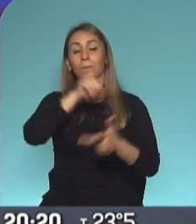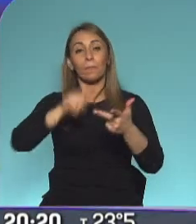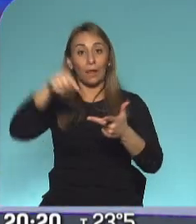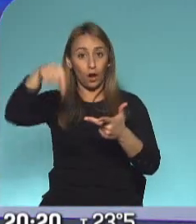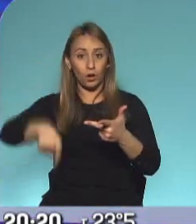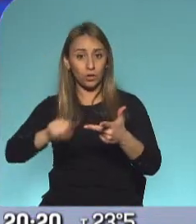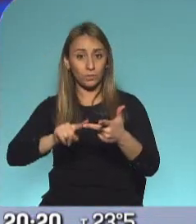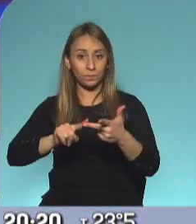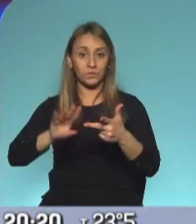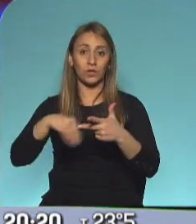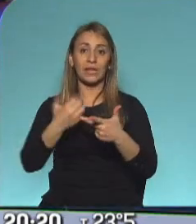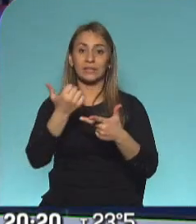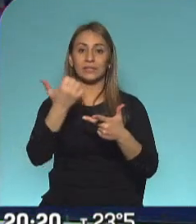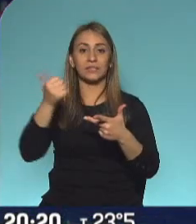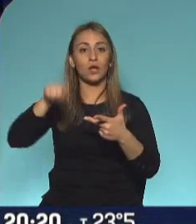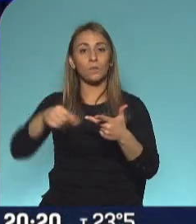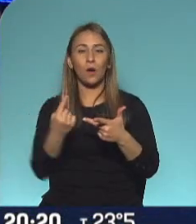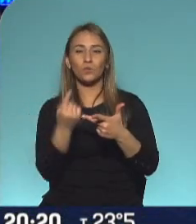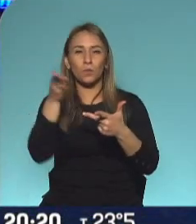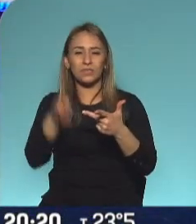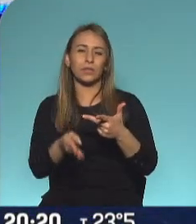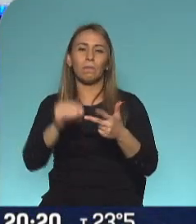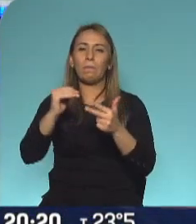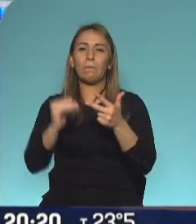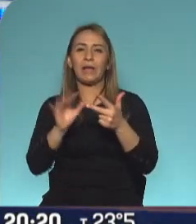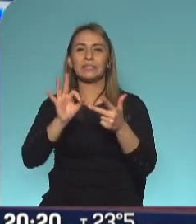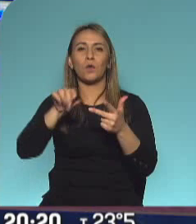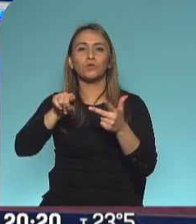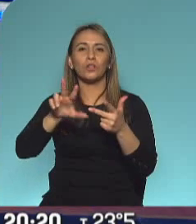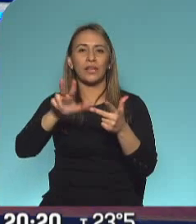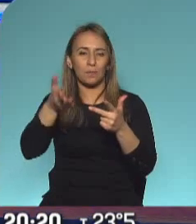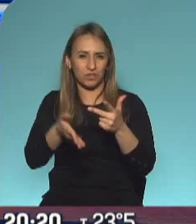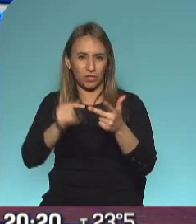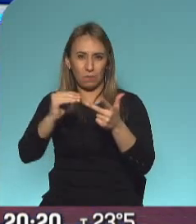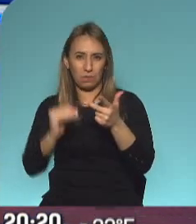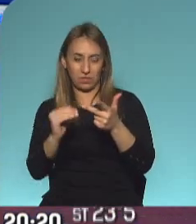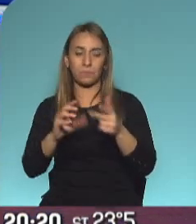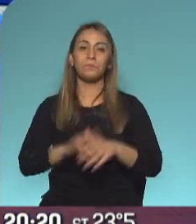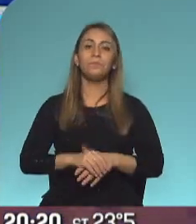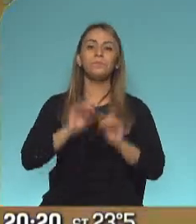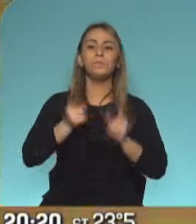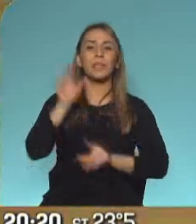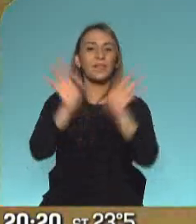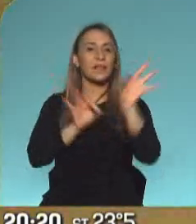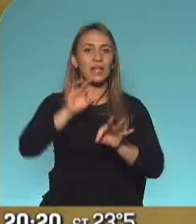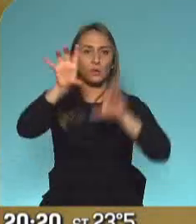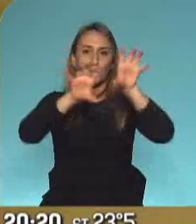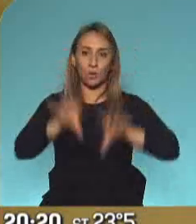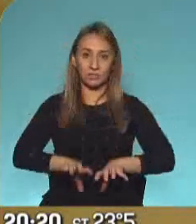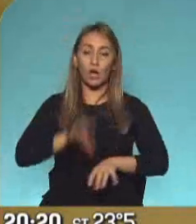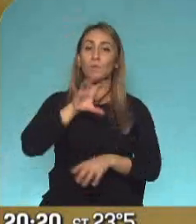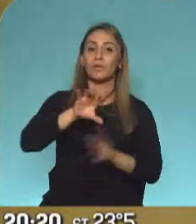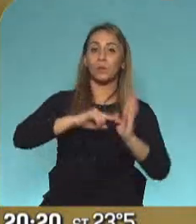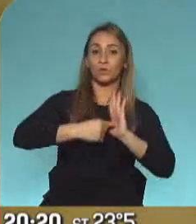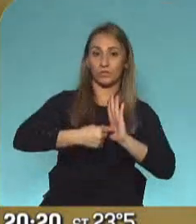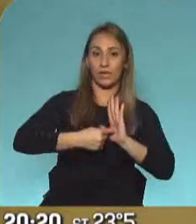registra 66,1%, una baja de 0,3 puntos. También vamos a los datos detallados, lo que tiene que ver por provincias. Provincia